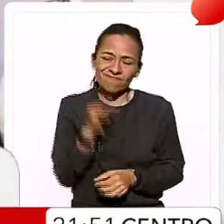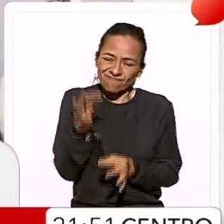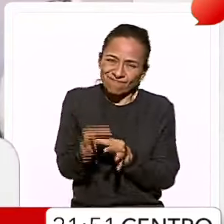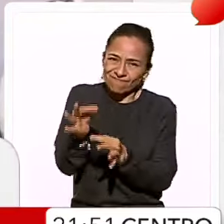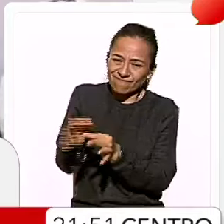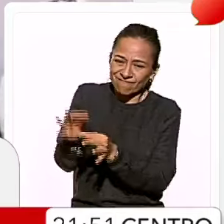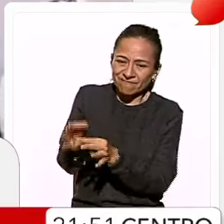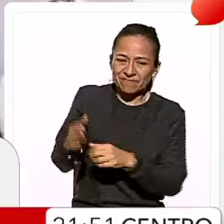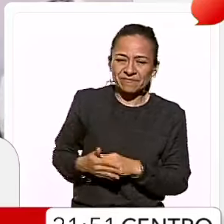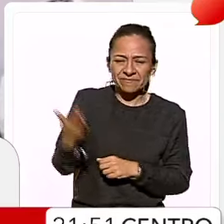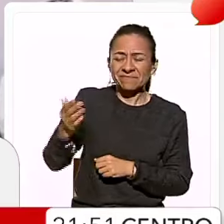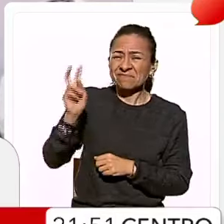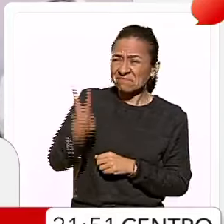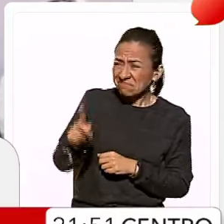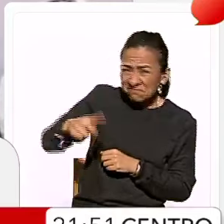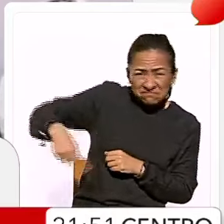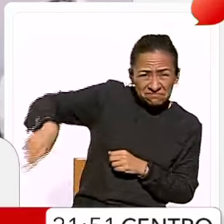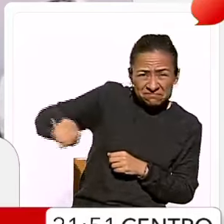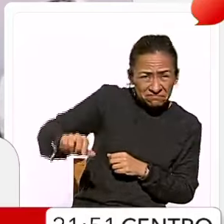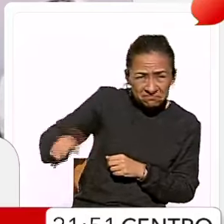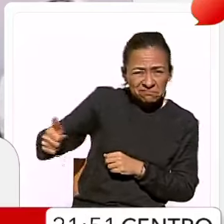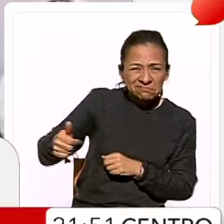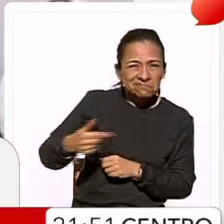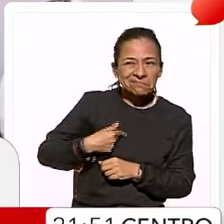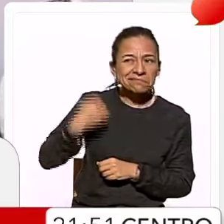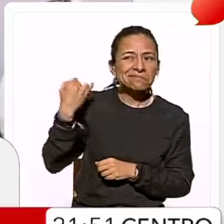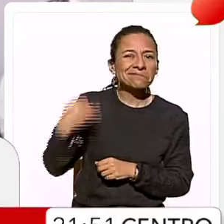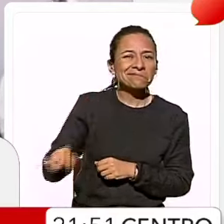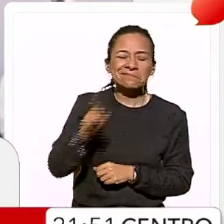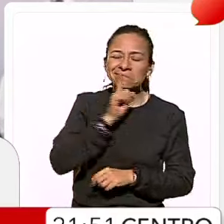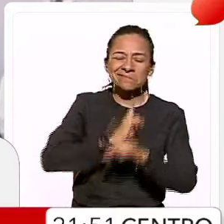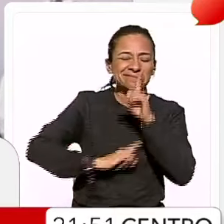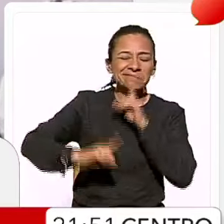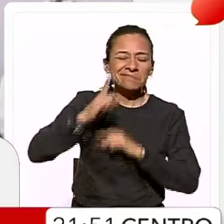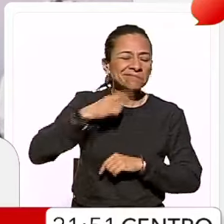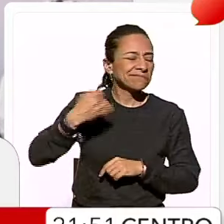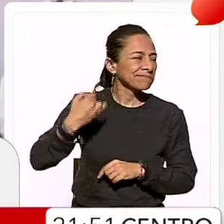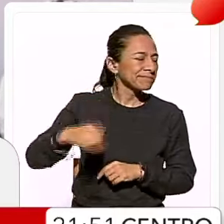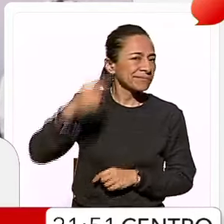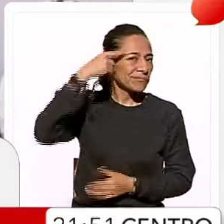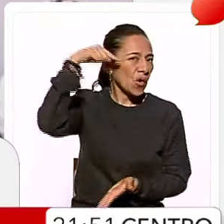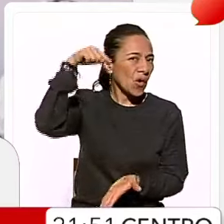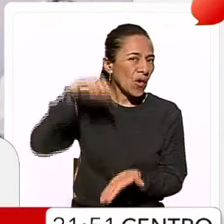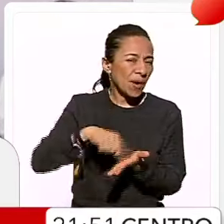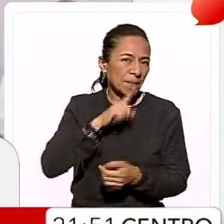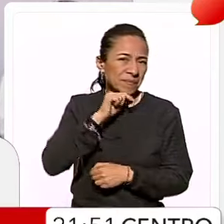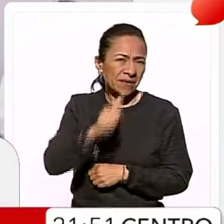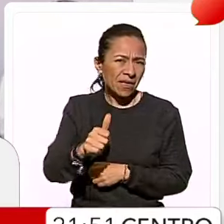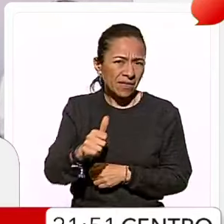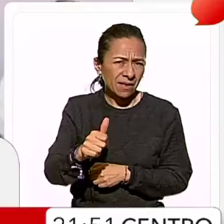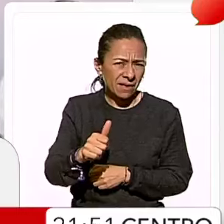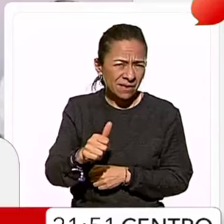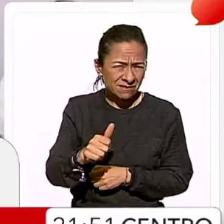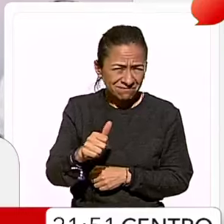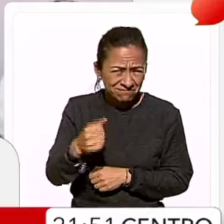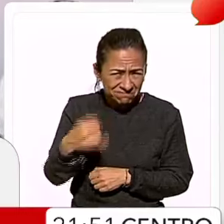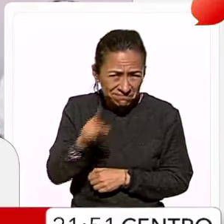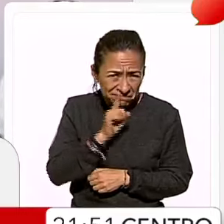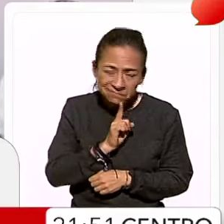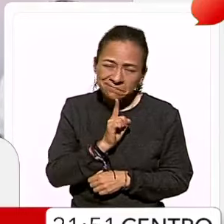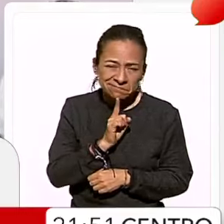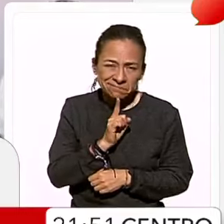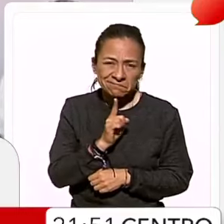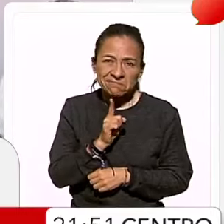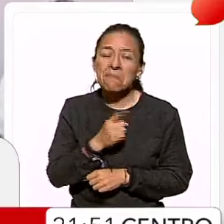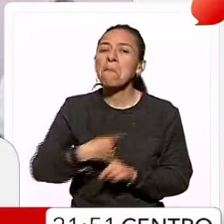creemos, son mentirosos. Es más que mentirosos, muy hipócritas. Porque dicen una